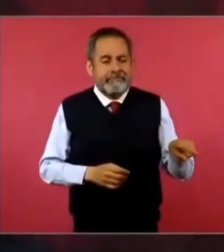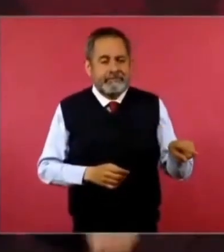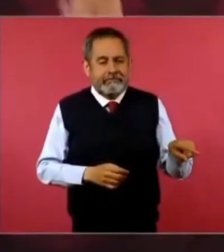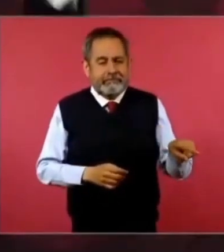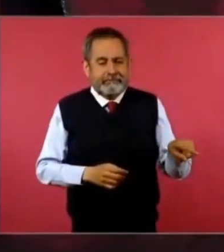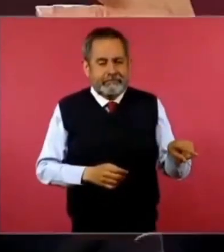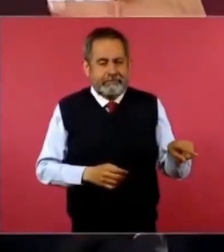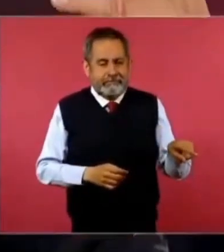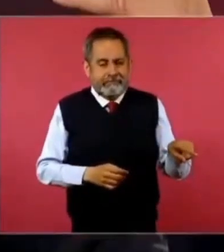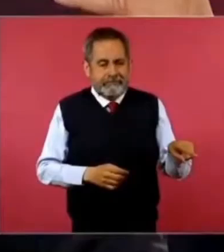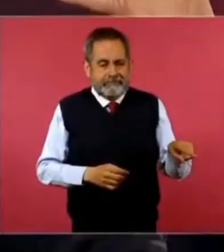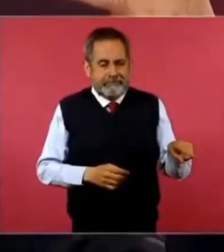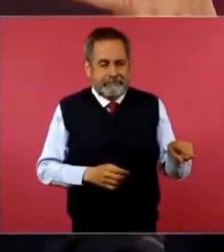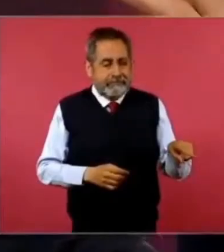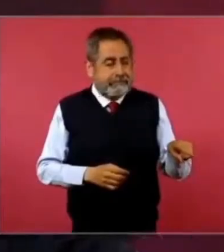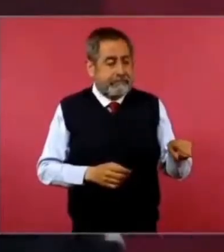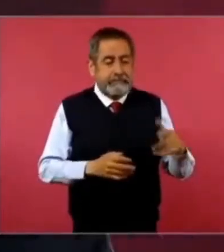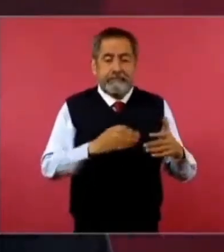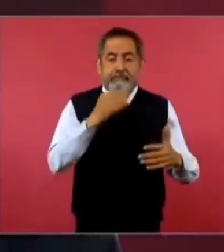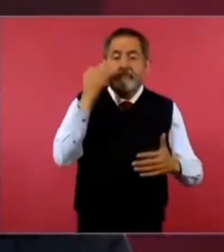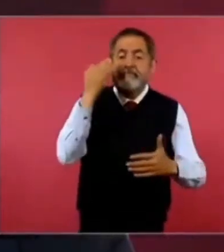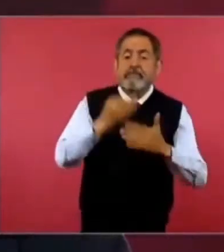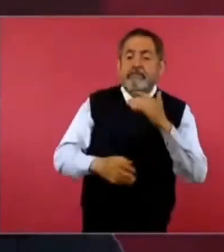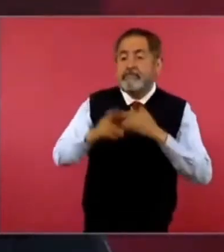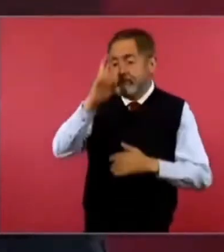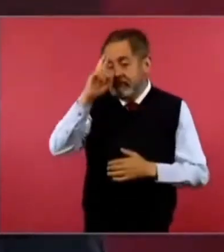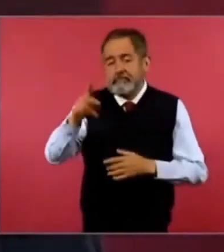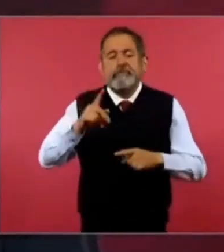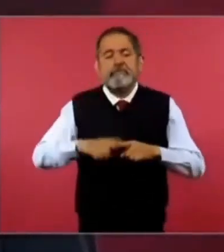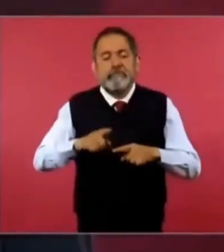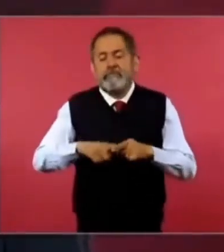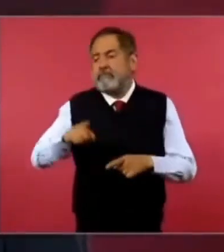le faltaron el respeto al pueblo